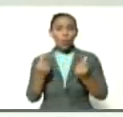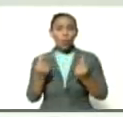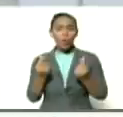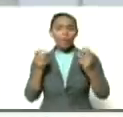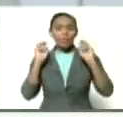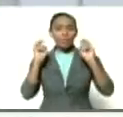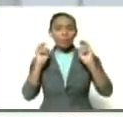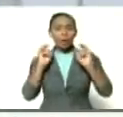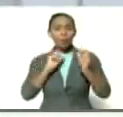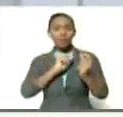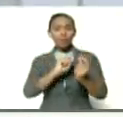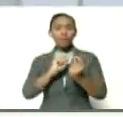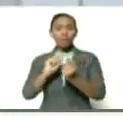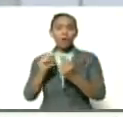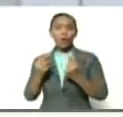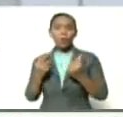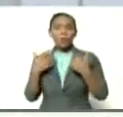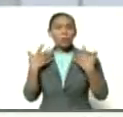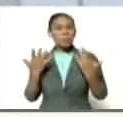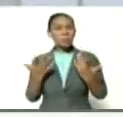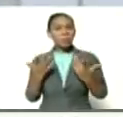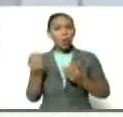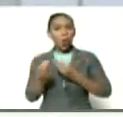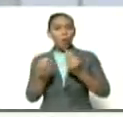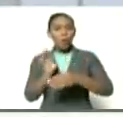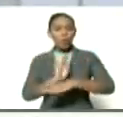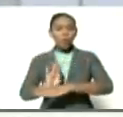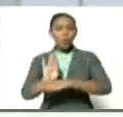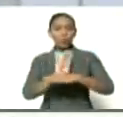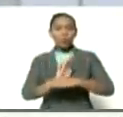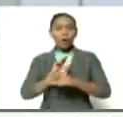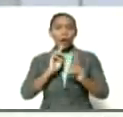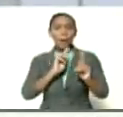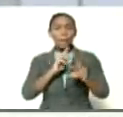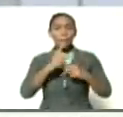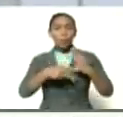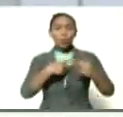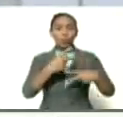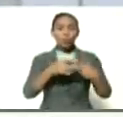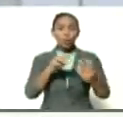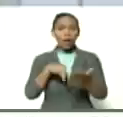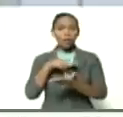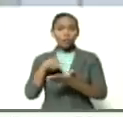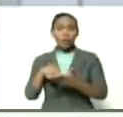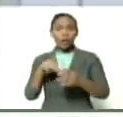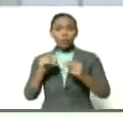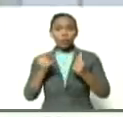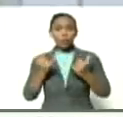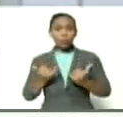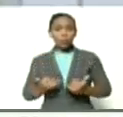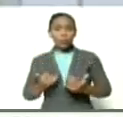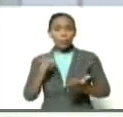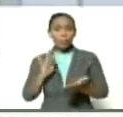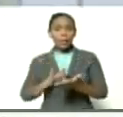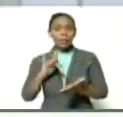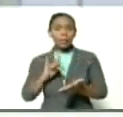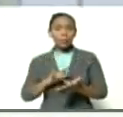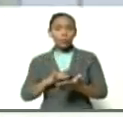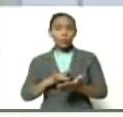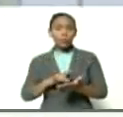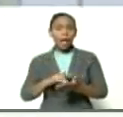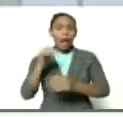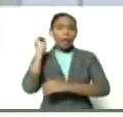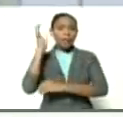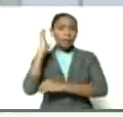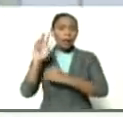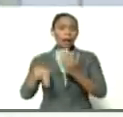marco del diálogo económico, cómo proteger la producción nacional, e inmediatamente será presentada a la Asamblea